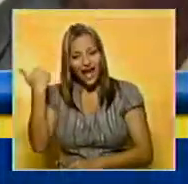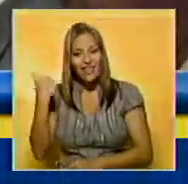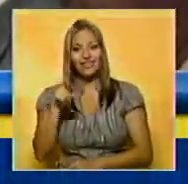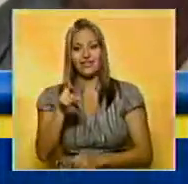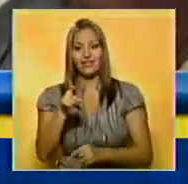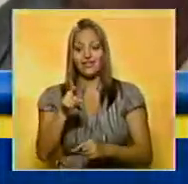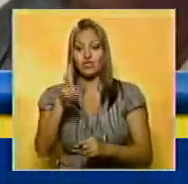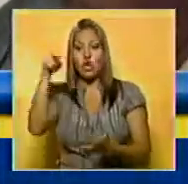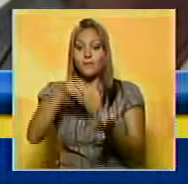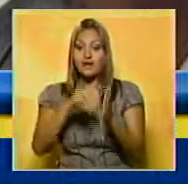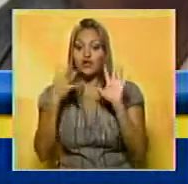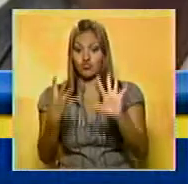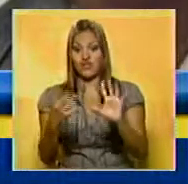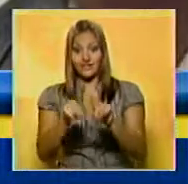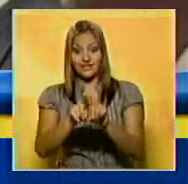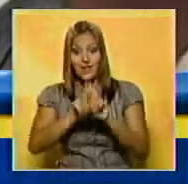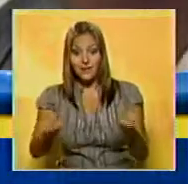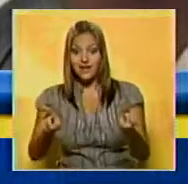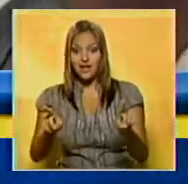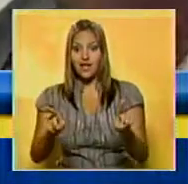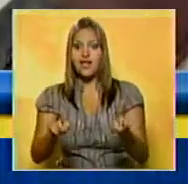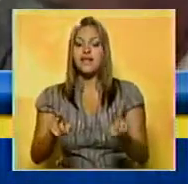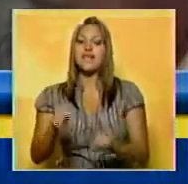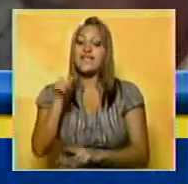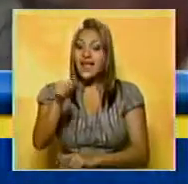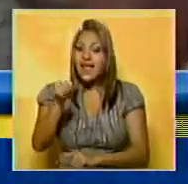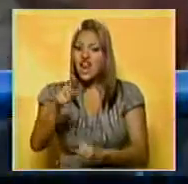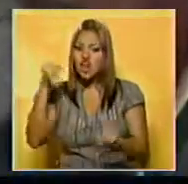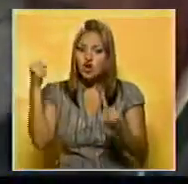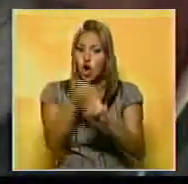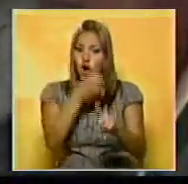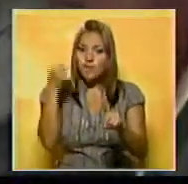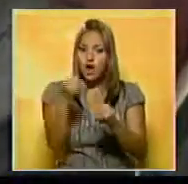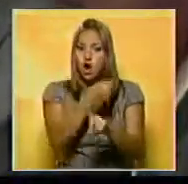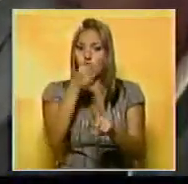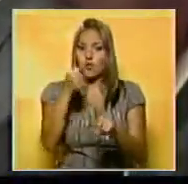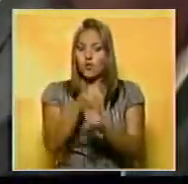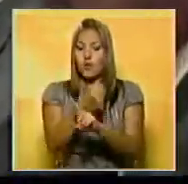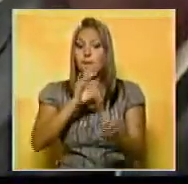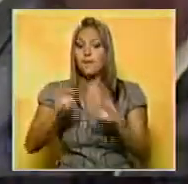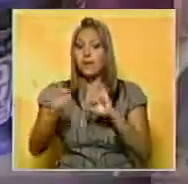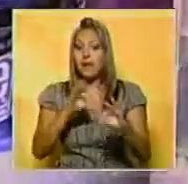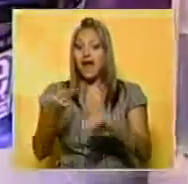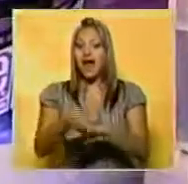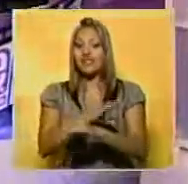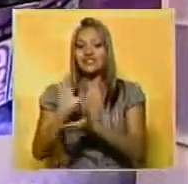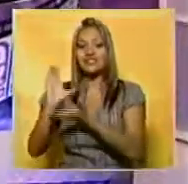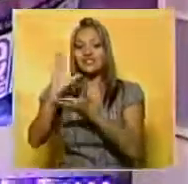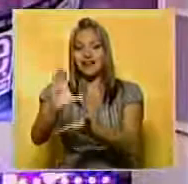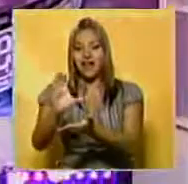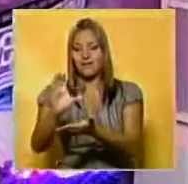en el 2009 su relación cuando este la golpeó en la antesala de los Grammy. Así